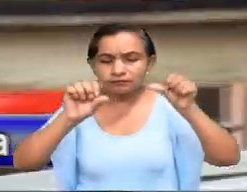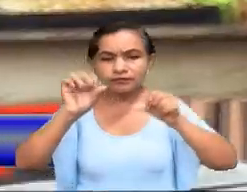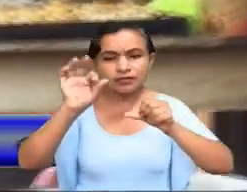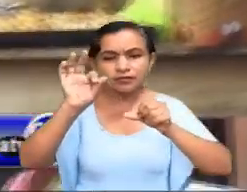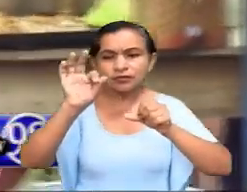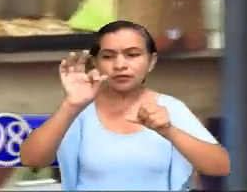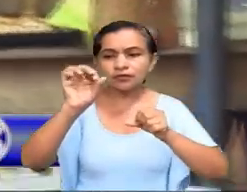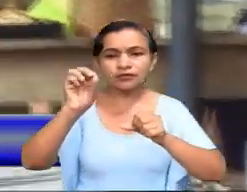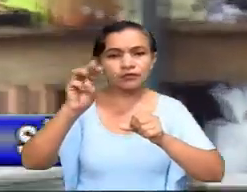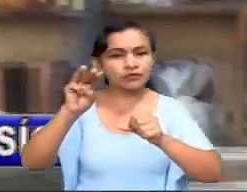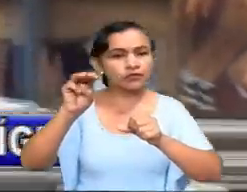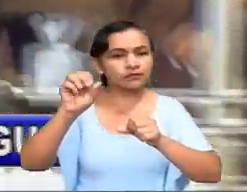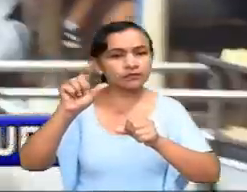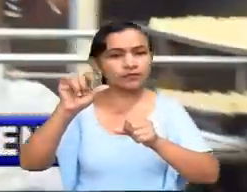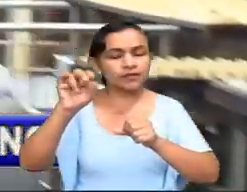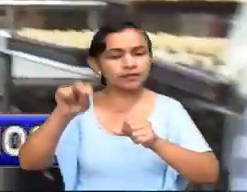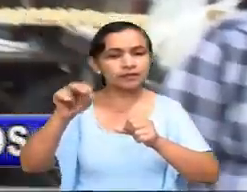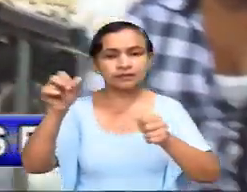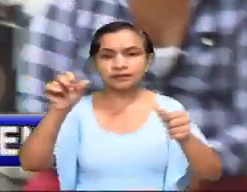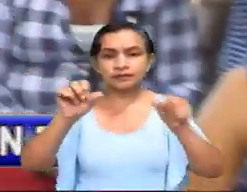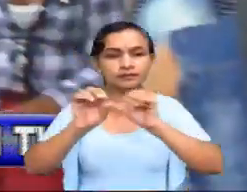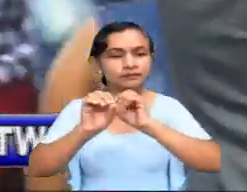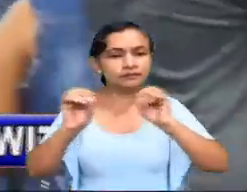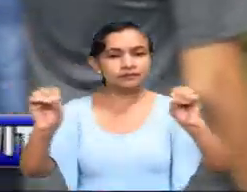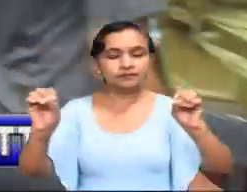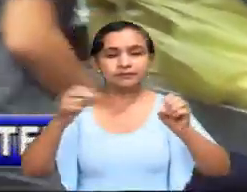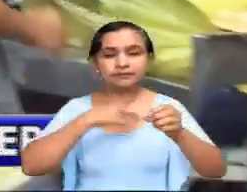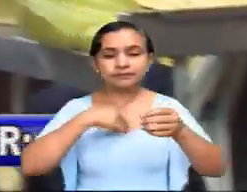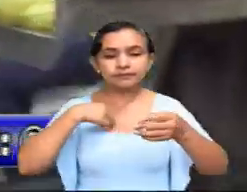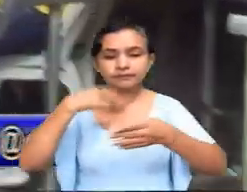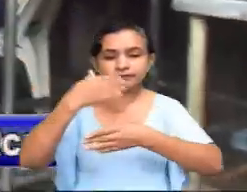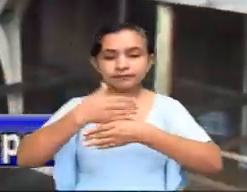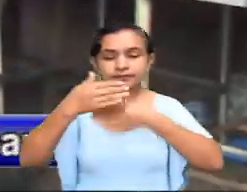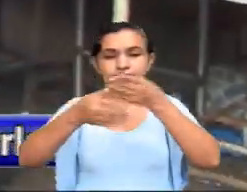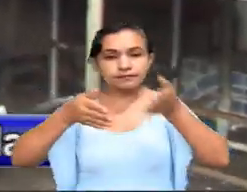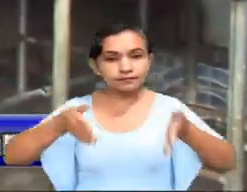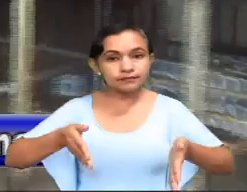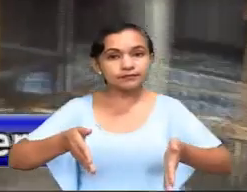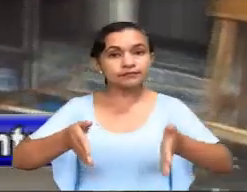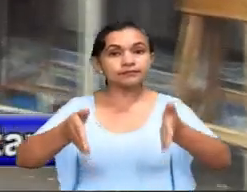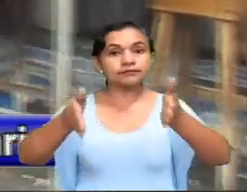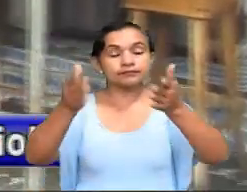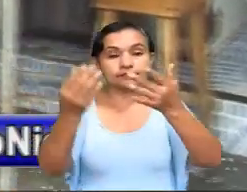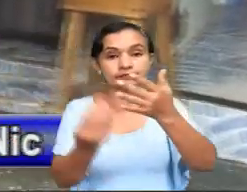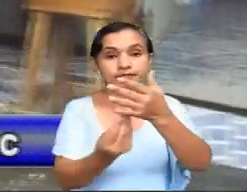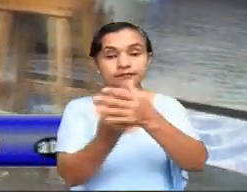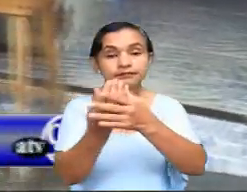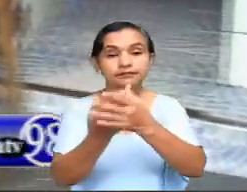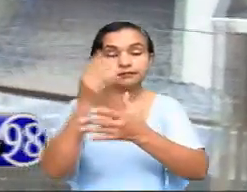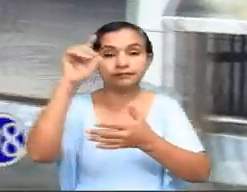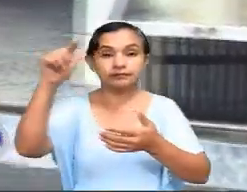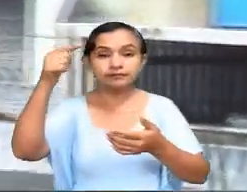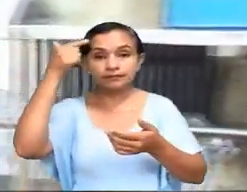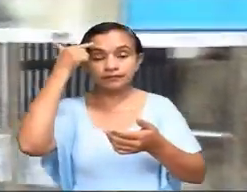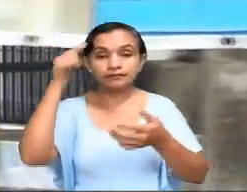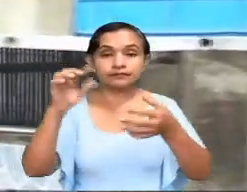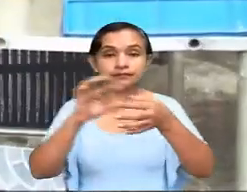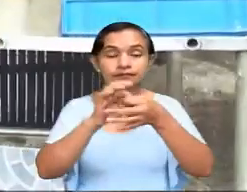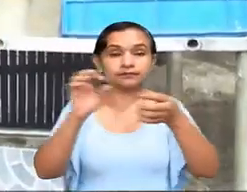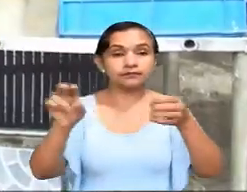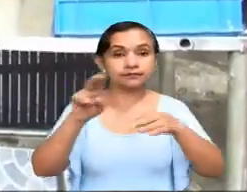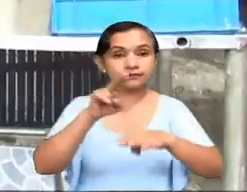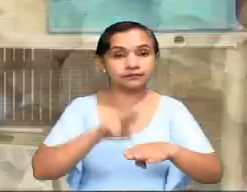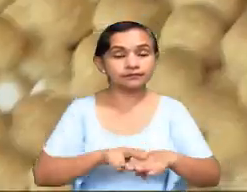y sacarlo de la carretera, ahora echarle producto. Con la construcción de carreteras hacia las zonas productivas por parte del Gobierno de Reconciliación y